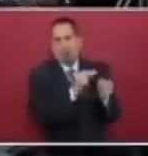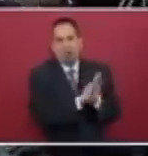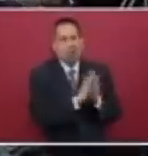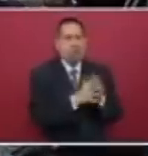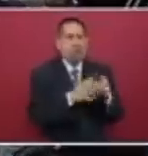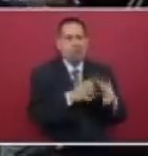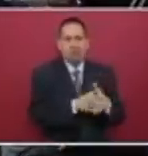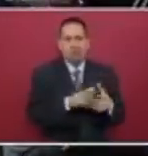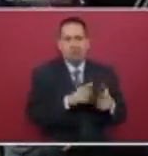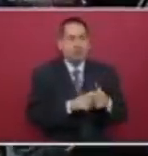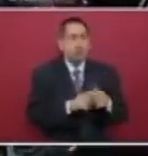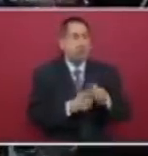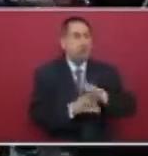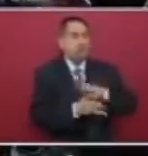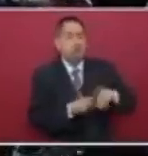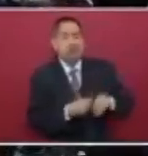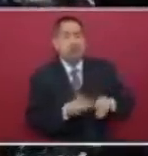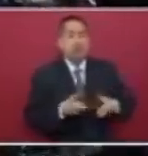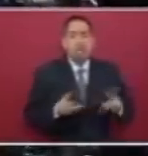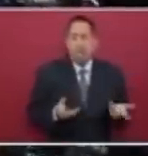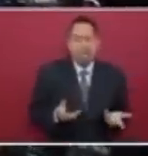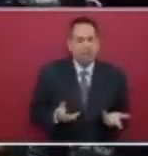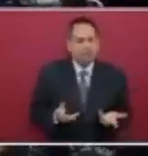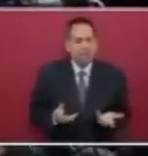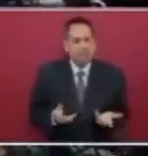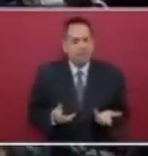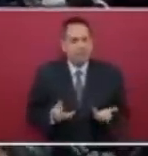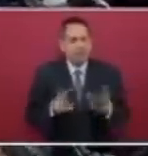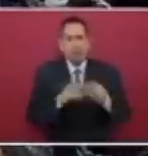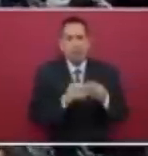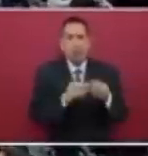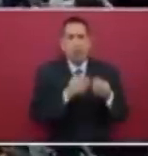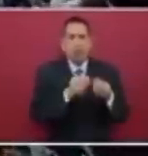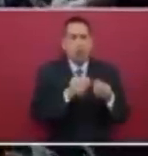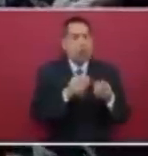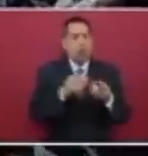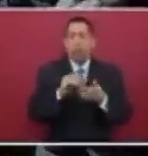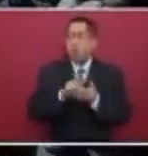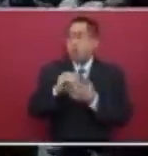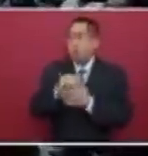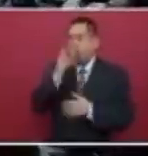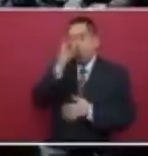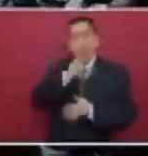me daban y ni siquiera perdían su respetabilidad